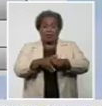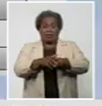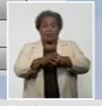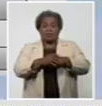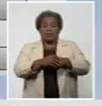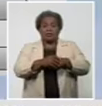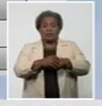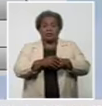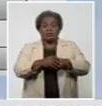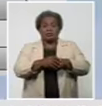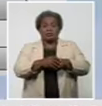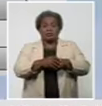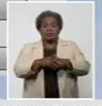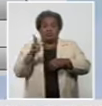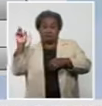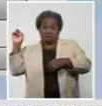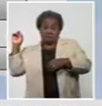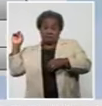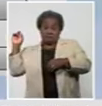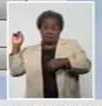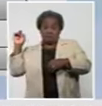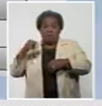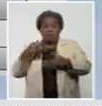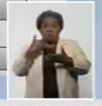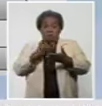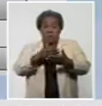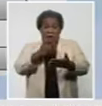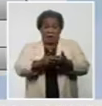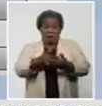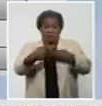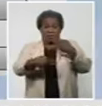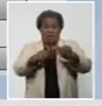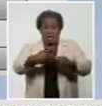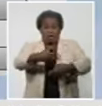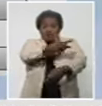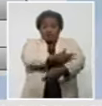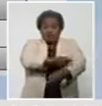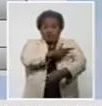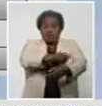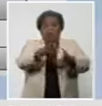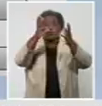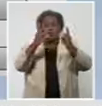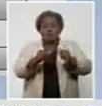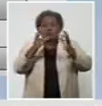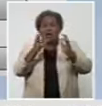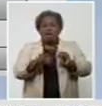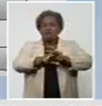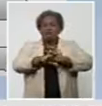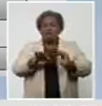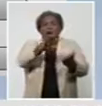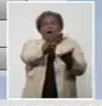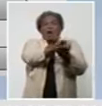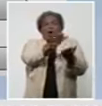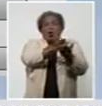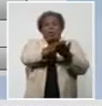este comportamiento del muestreo y de los resultados, pues ya se acumulan en Cuba